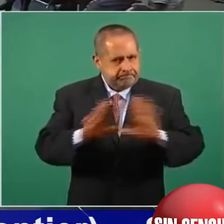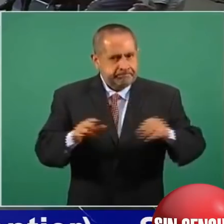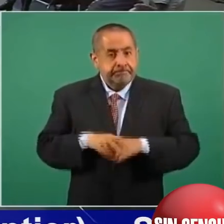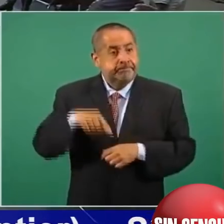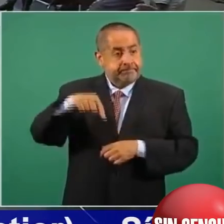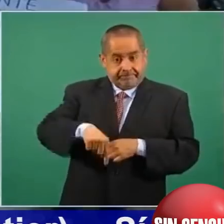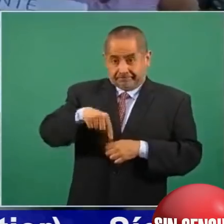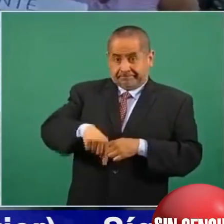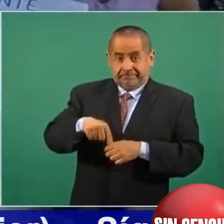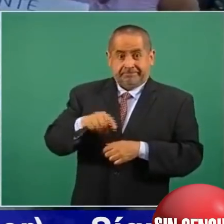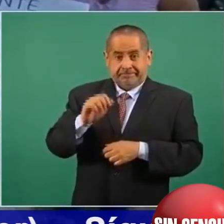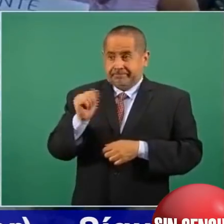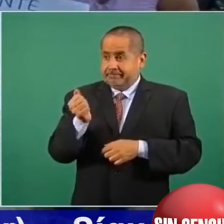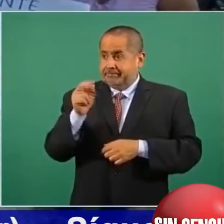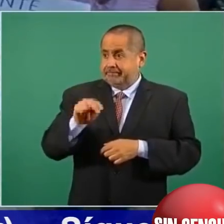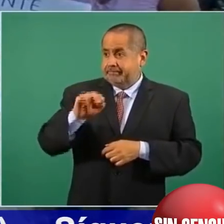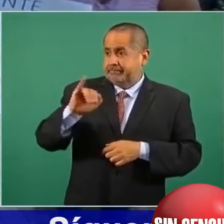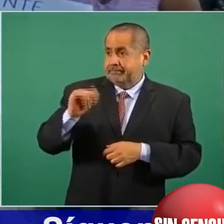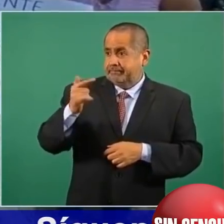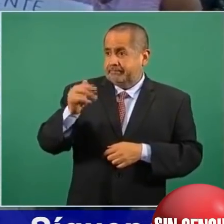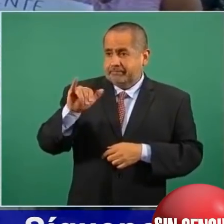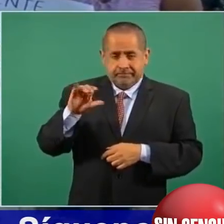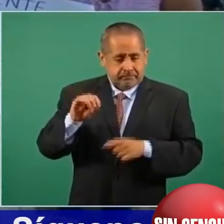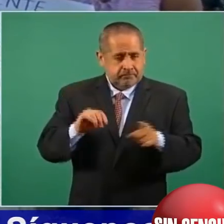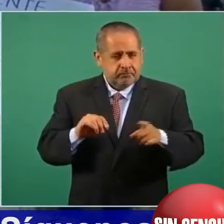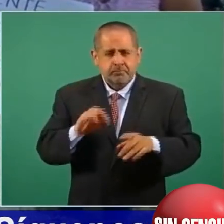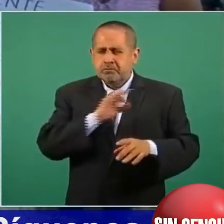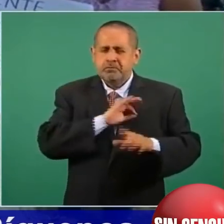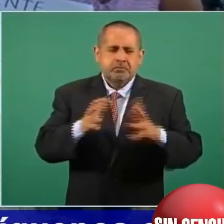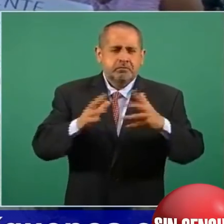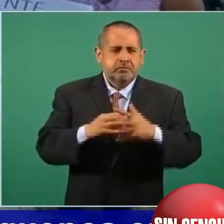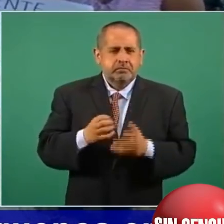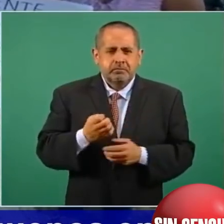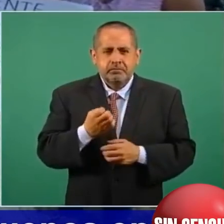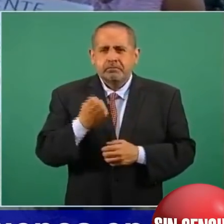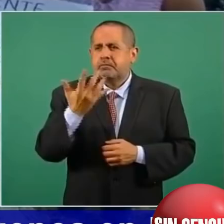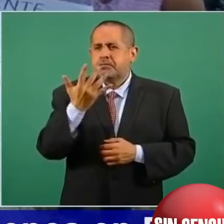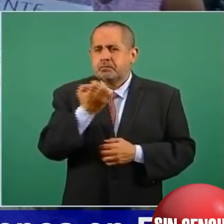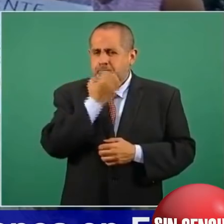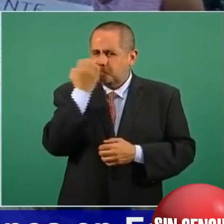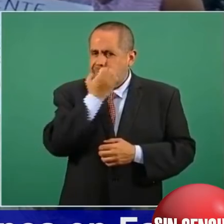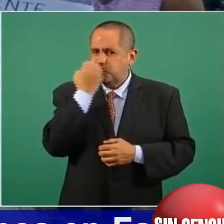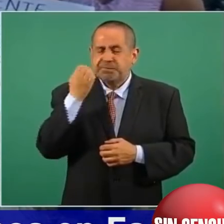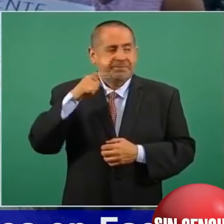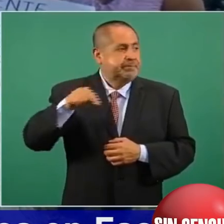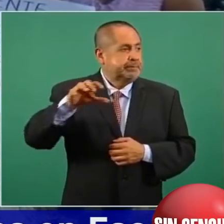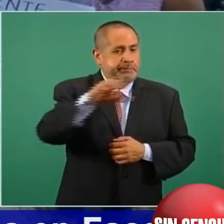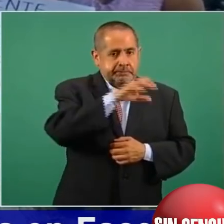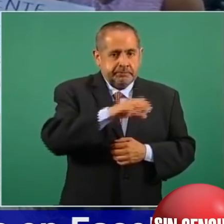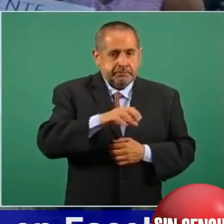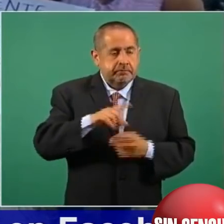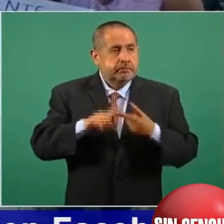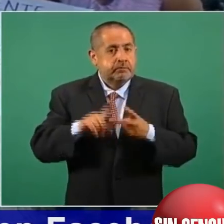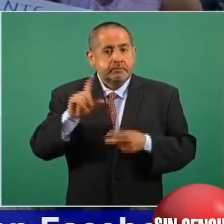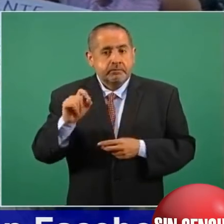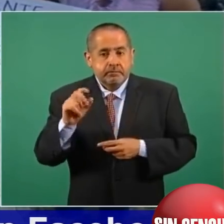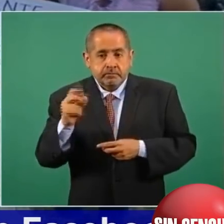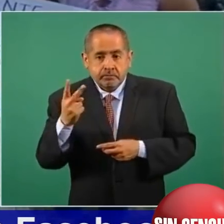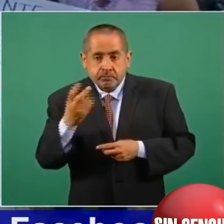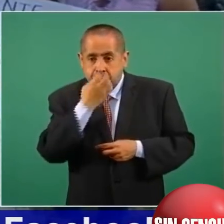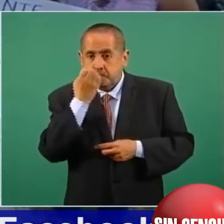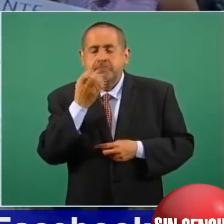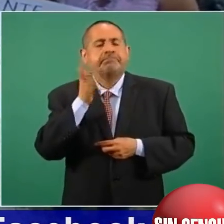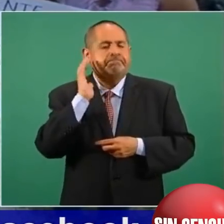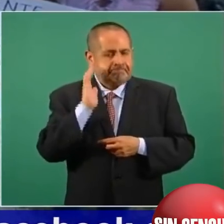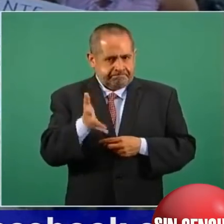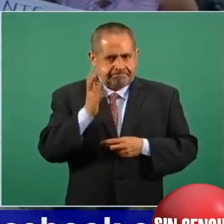Ignacio, de cerca de 50 escuelas que hay en el municipio, ya en 22 están